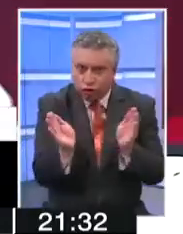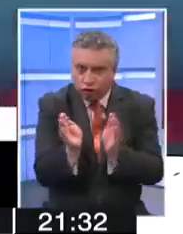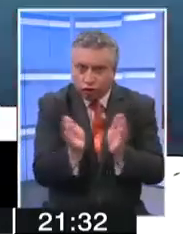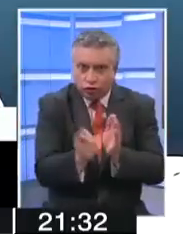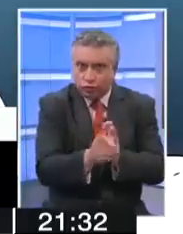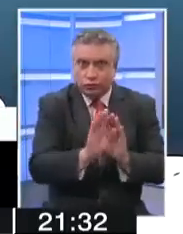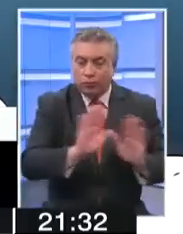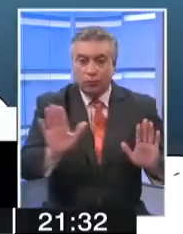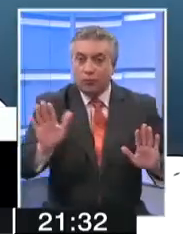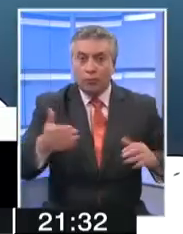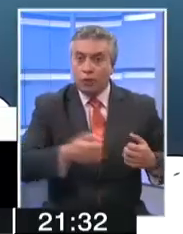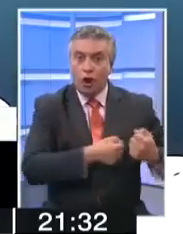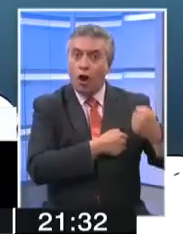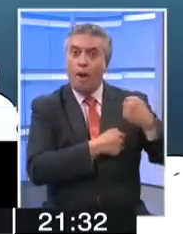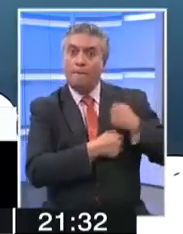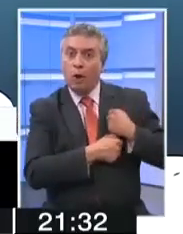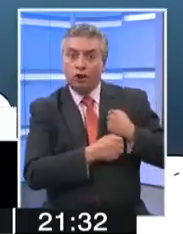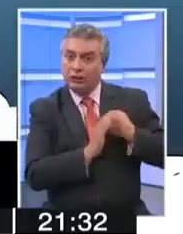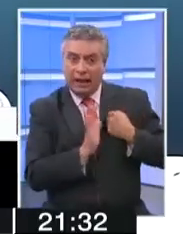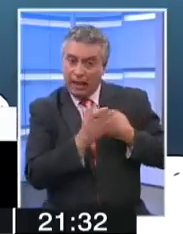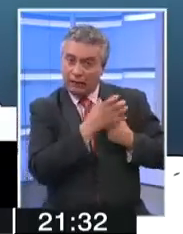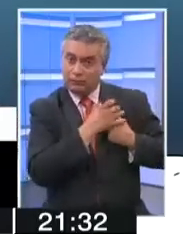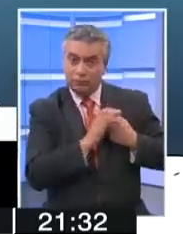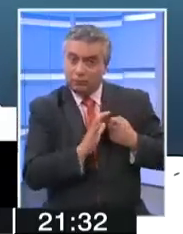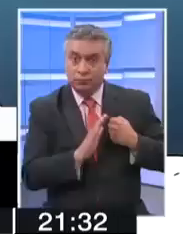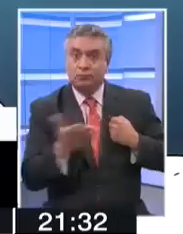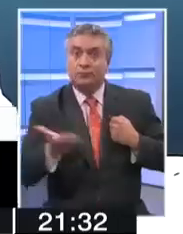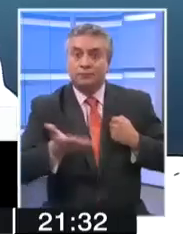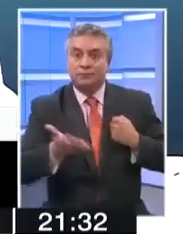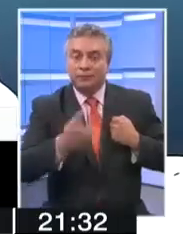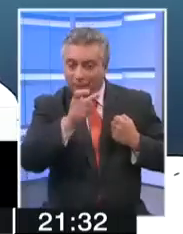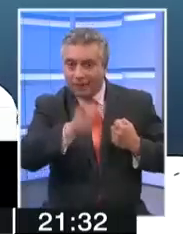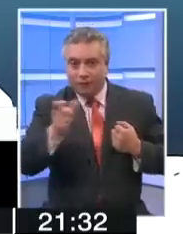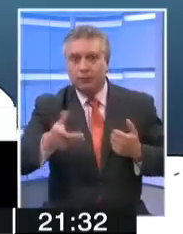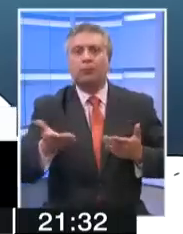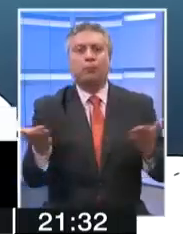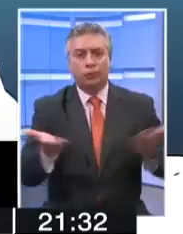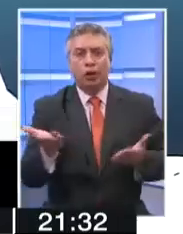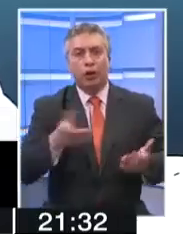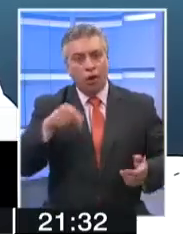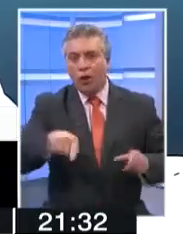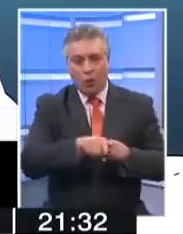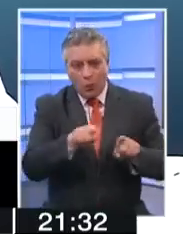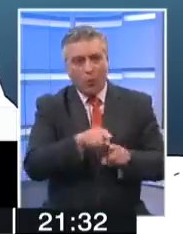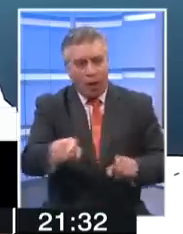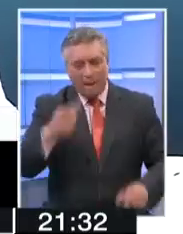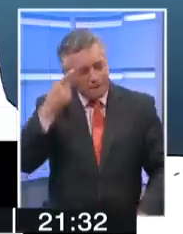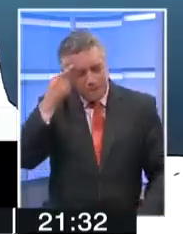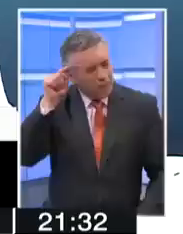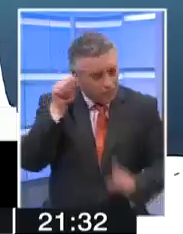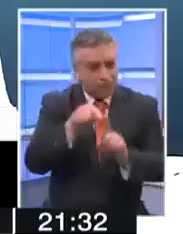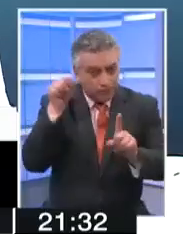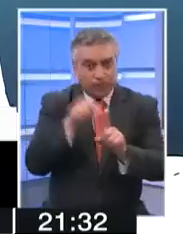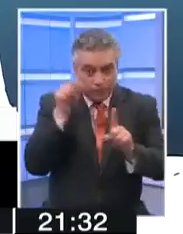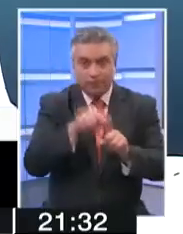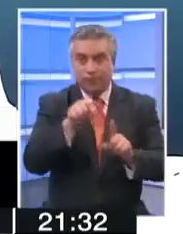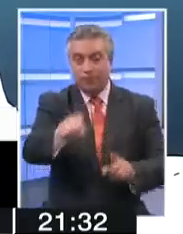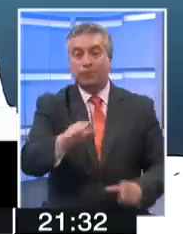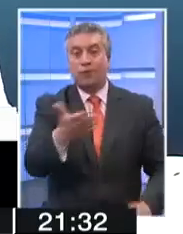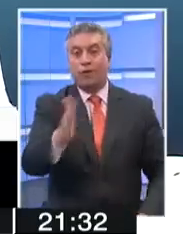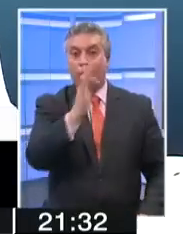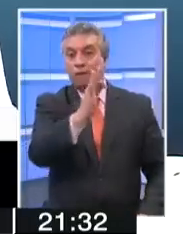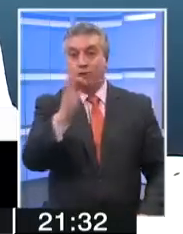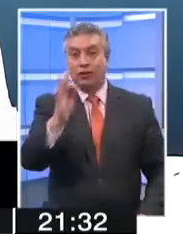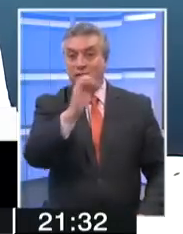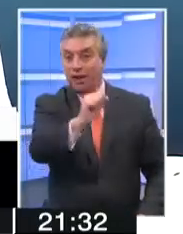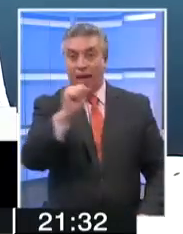simple mochila. ¿Qué necesitamos? A lo mejor a las fuerzas, porque aquí hay un capricho con las Fuerzas Armadas. Si aquí tenemos que darle operatividad